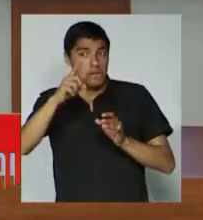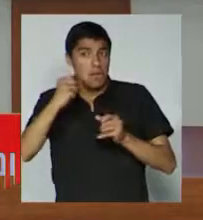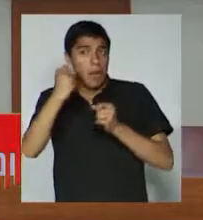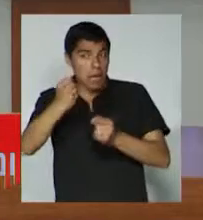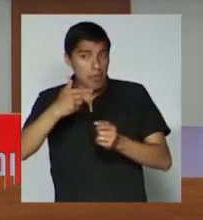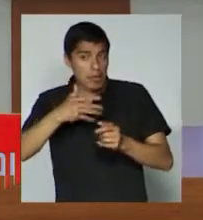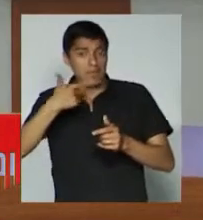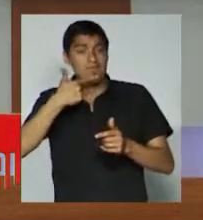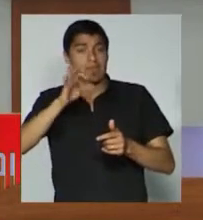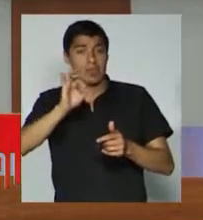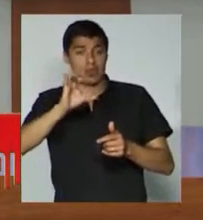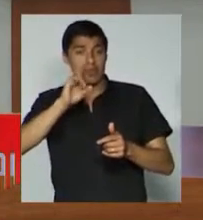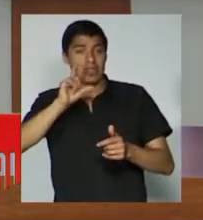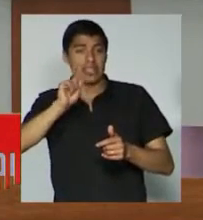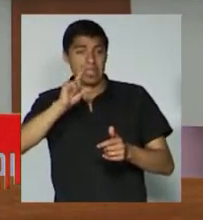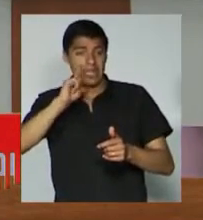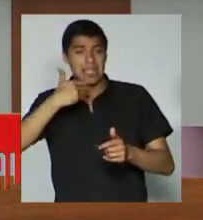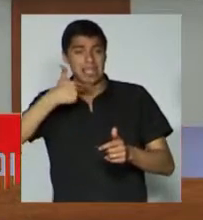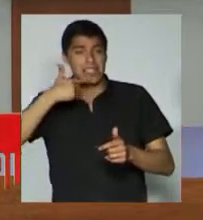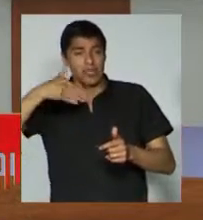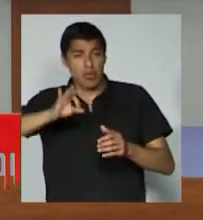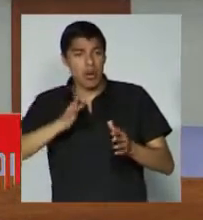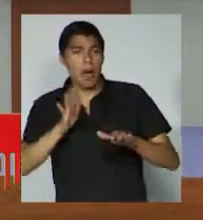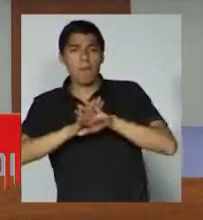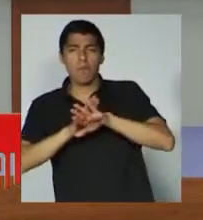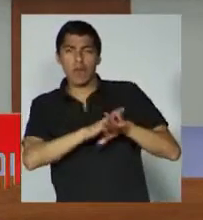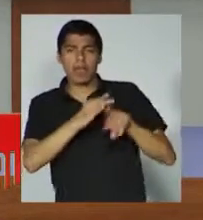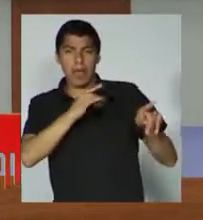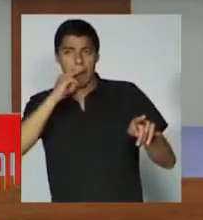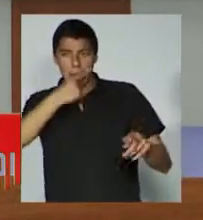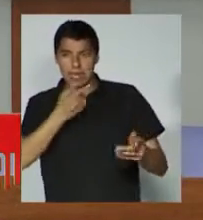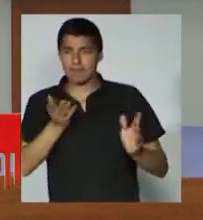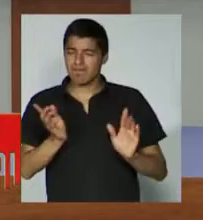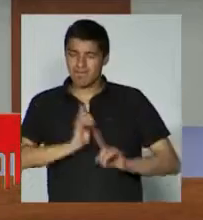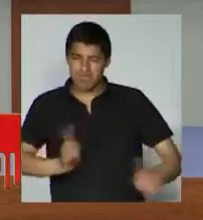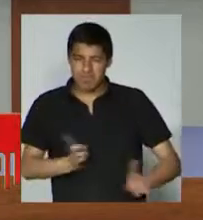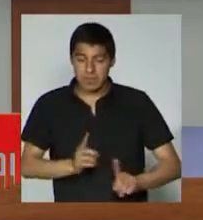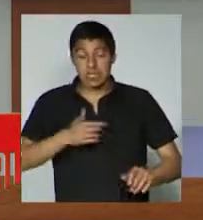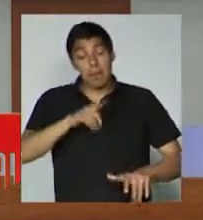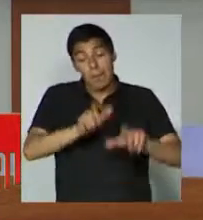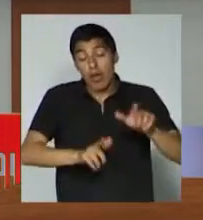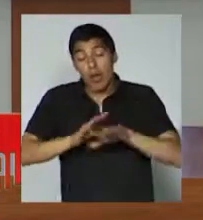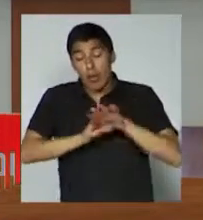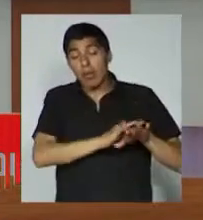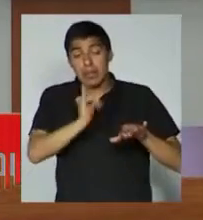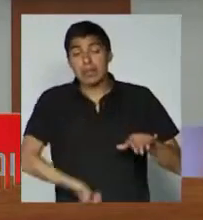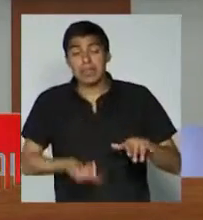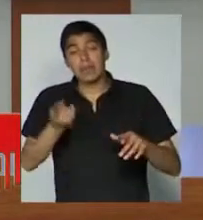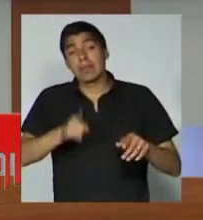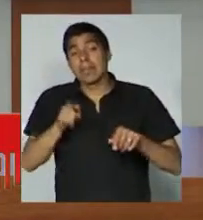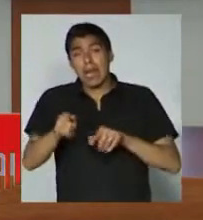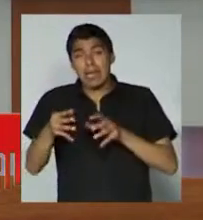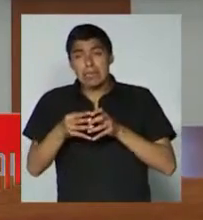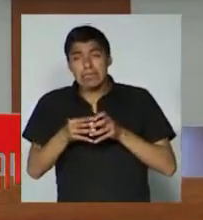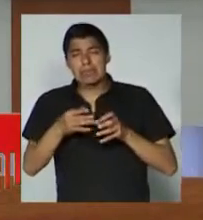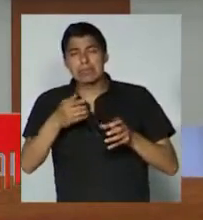socialismo no es muy partidario de Macri. Claro. A pesar de que la gente lo votó y que ganó, o sea, tuvo un buen resultado en provincia de Santa Fe, no